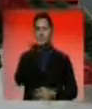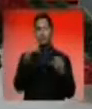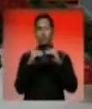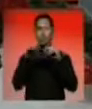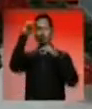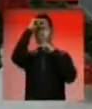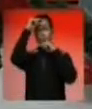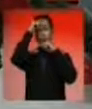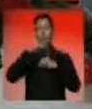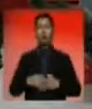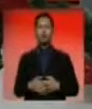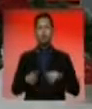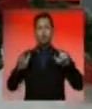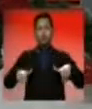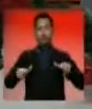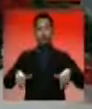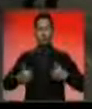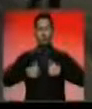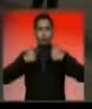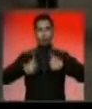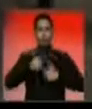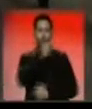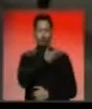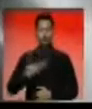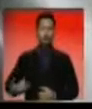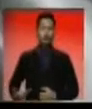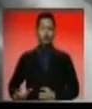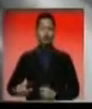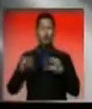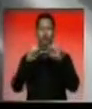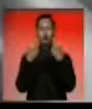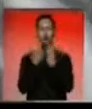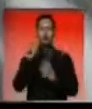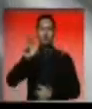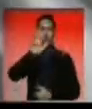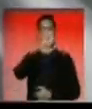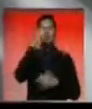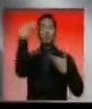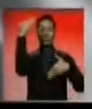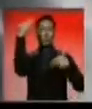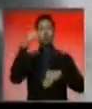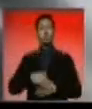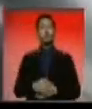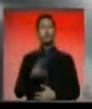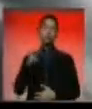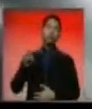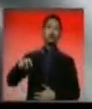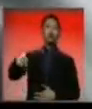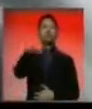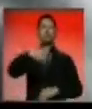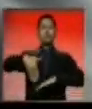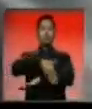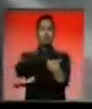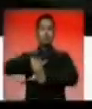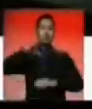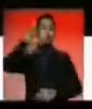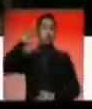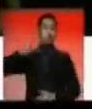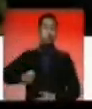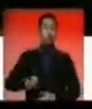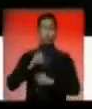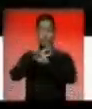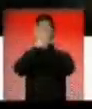más información, Lenín Moreno, candidato a la presidencia de la República por la lista 35, recorrió las calles de Cuenca. Durante el